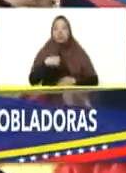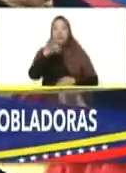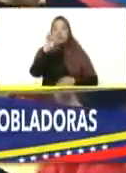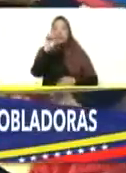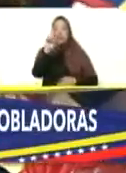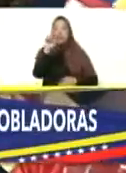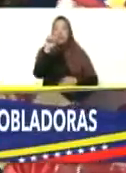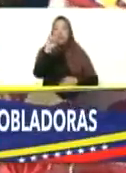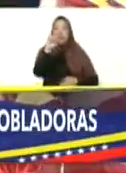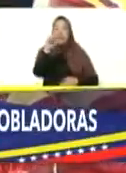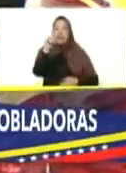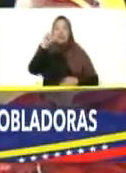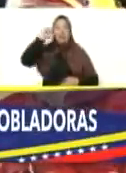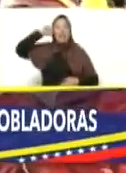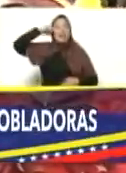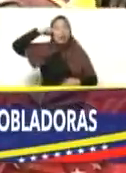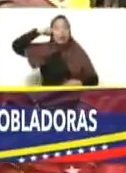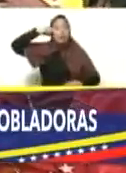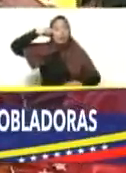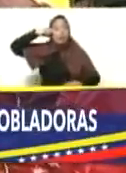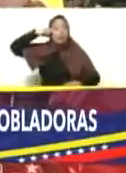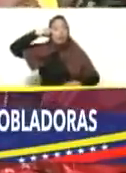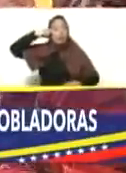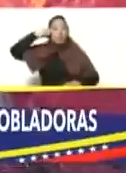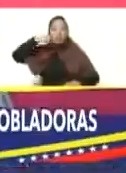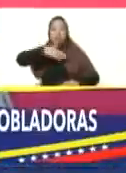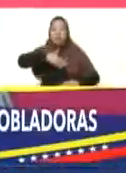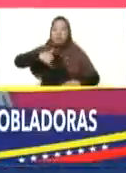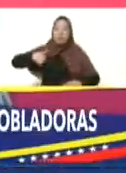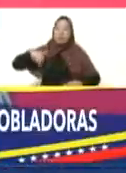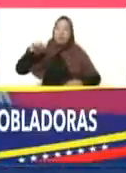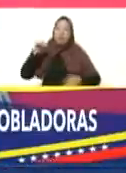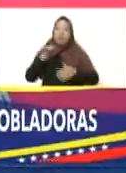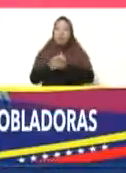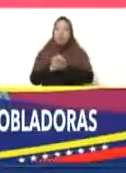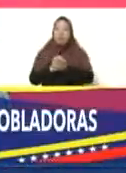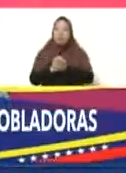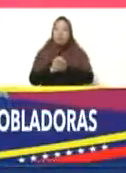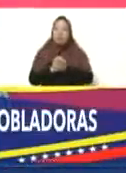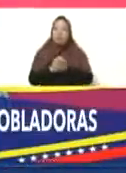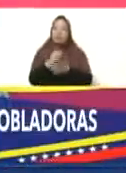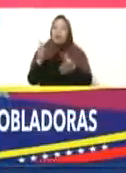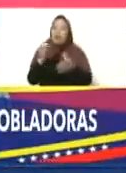nos recordó mi querida e iraida camarada